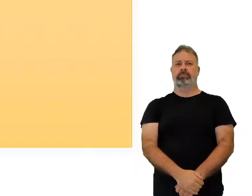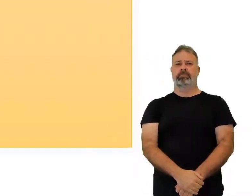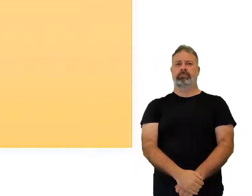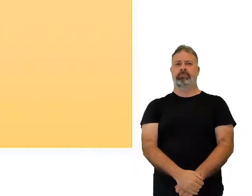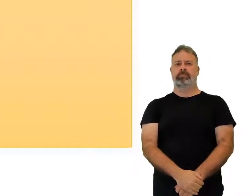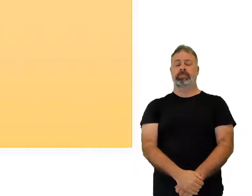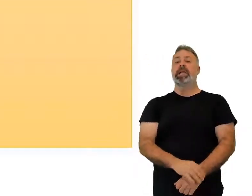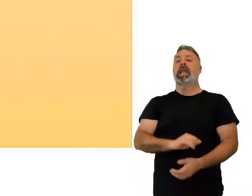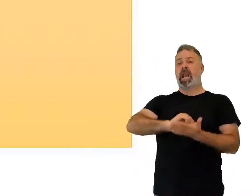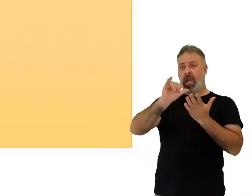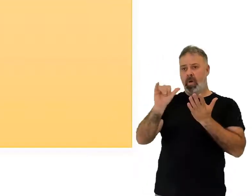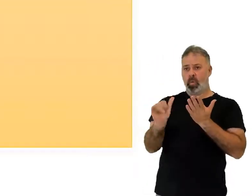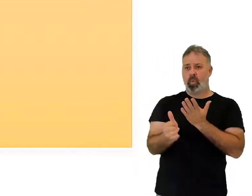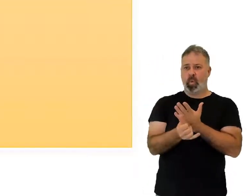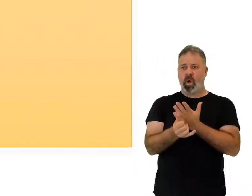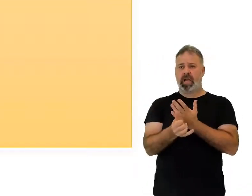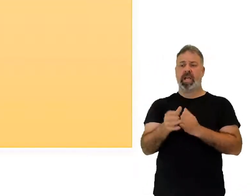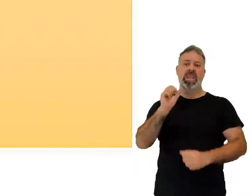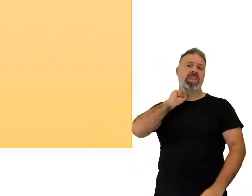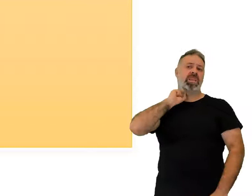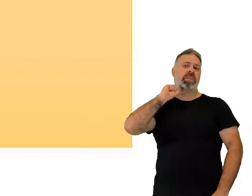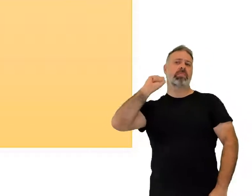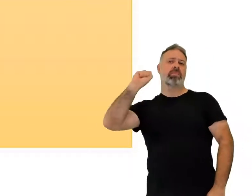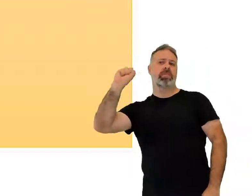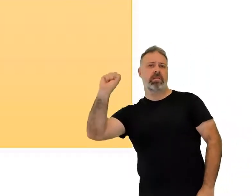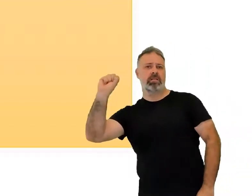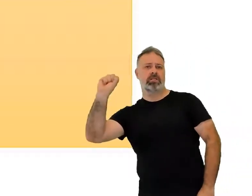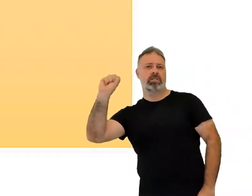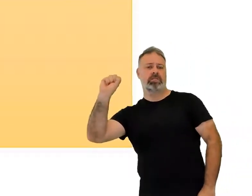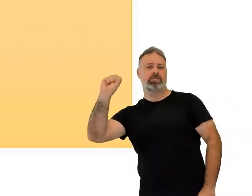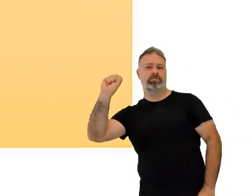que el lenguaje está determinado